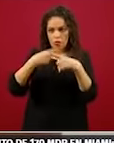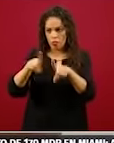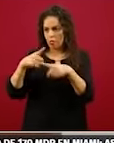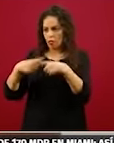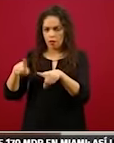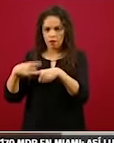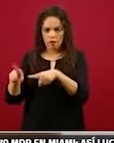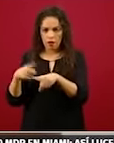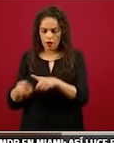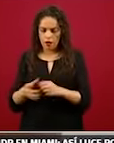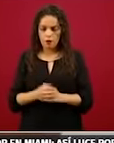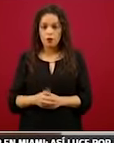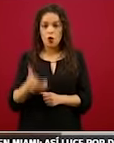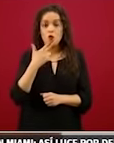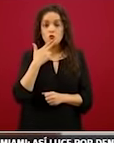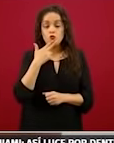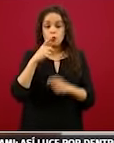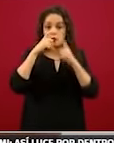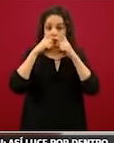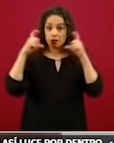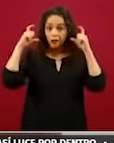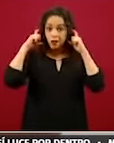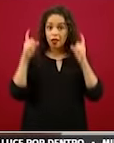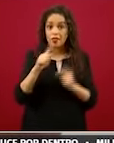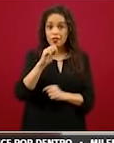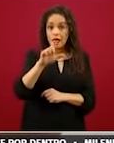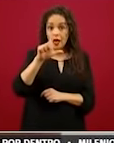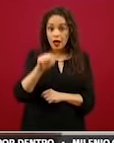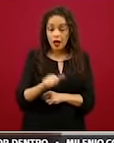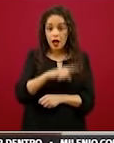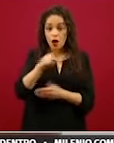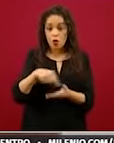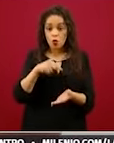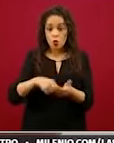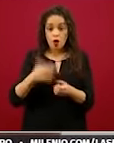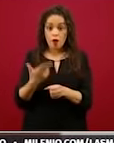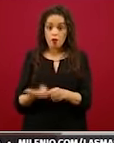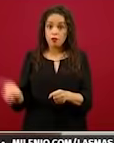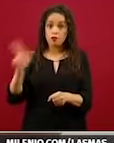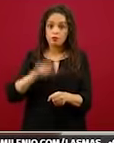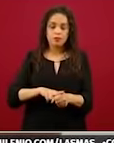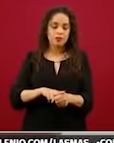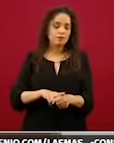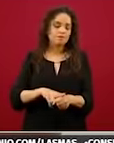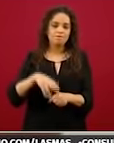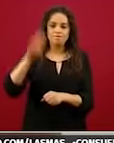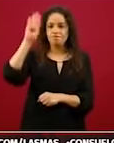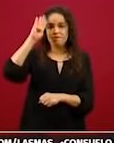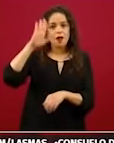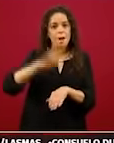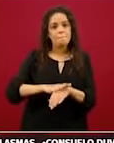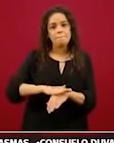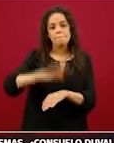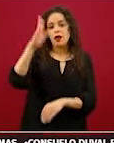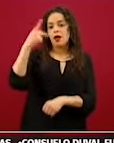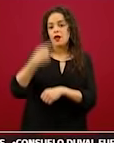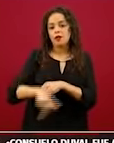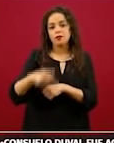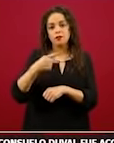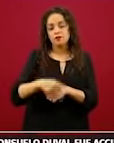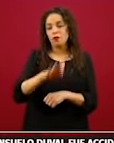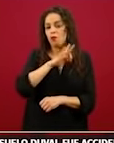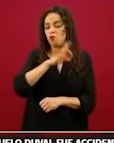el uso de estos cubrebocas de tela en ambiente hospitalario incrementa el riesgo de infección para los trabajadores de